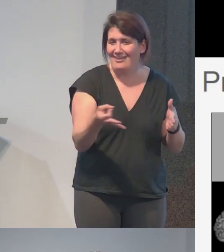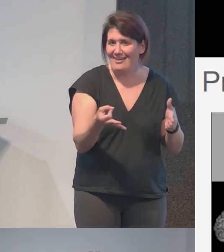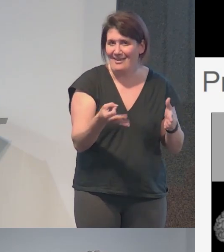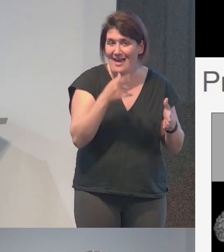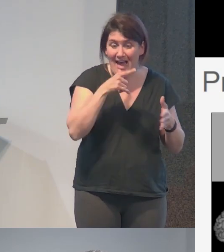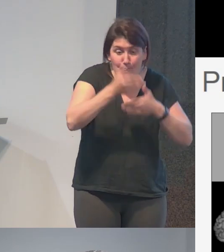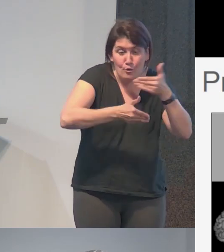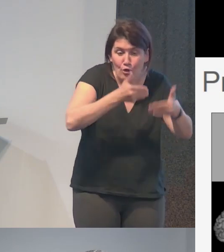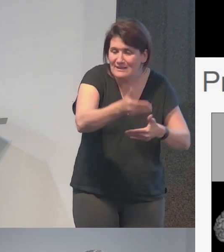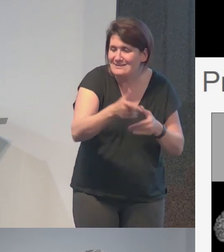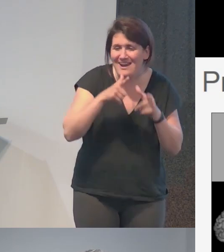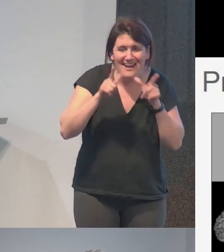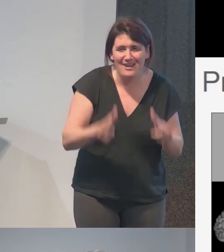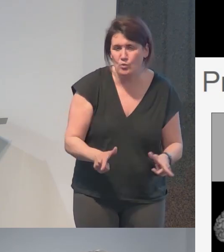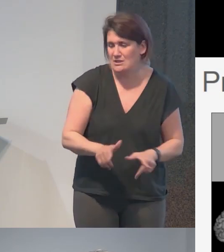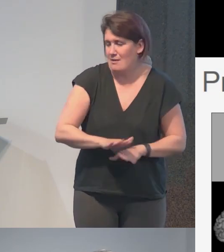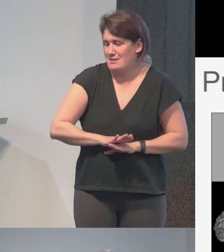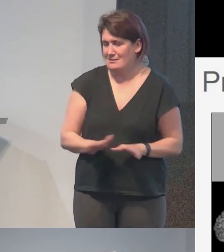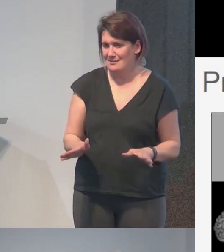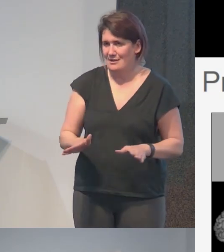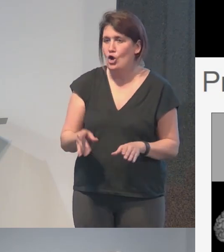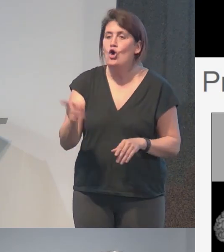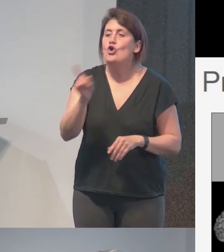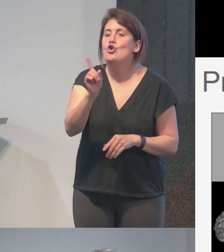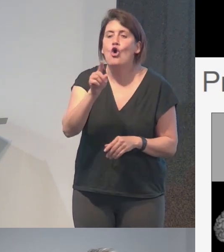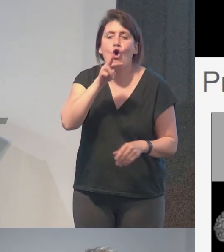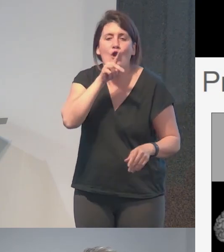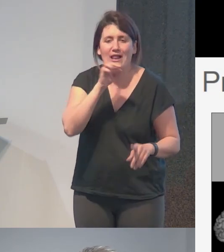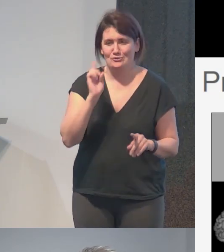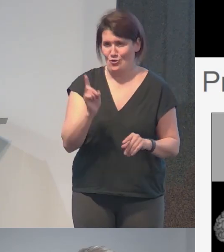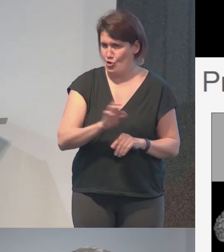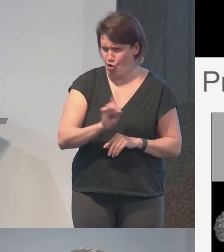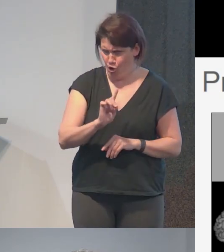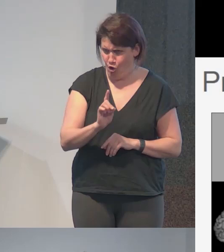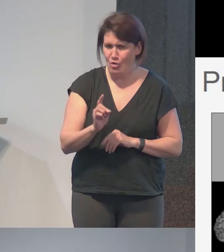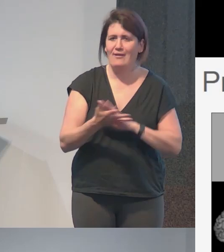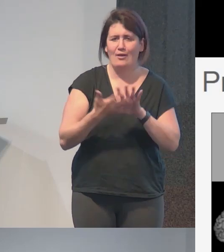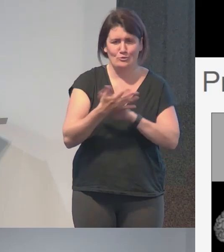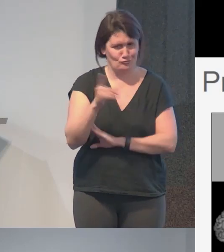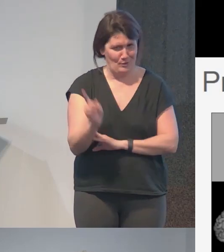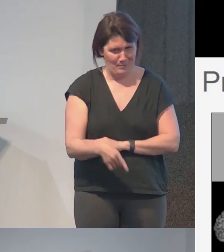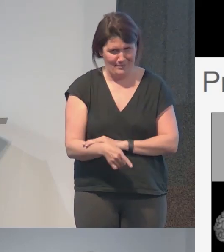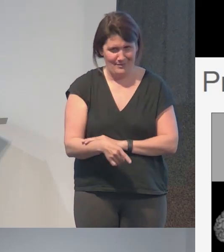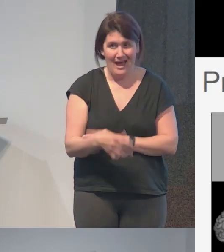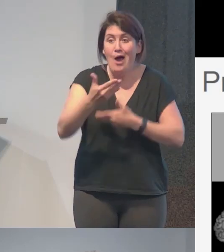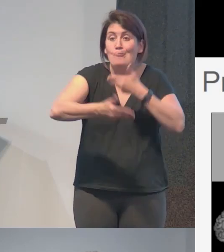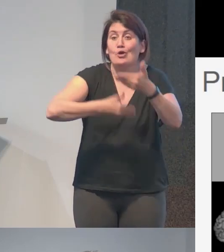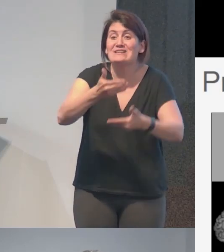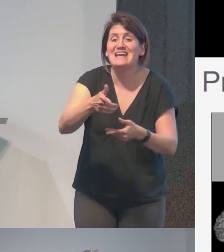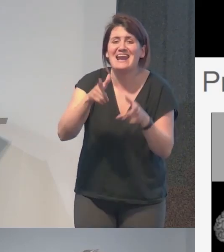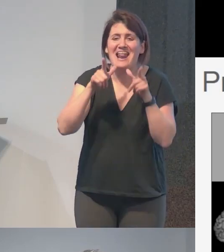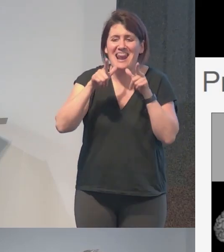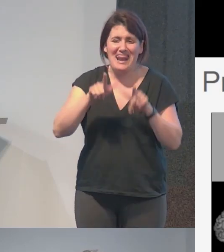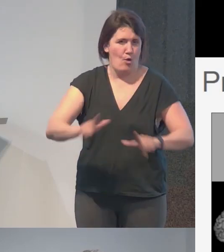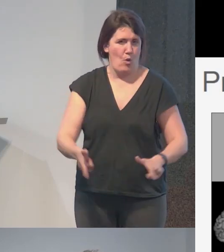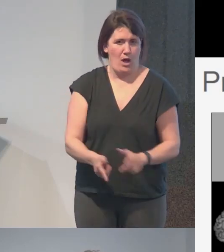a procesamiento lingüístico, no a procesar la lengua oral, a procesar